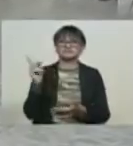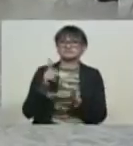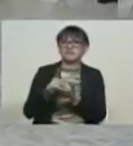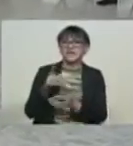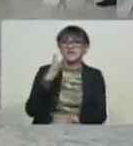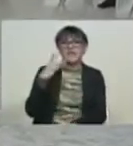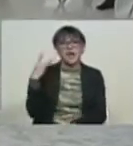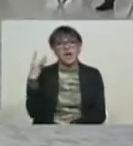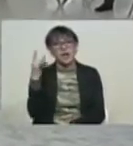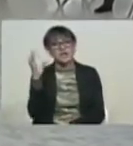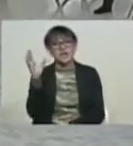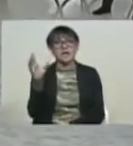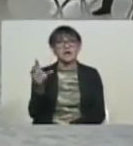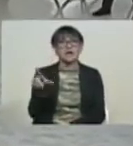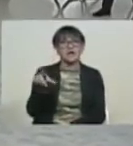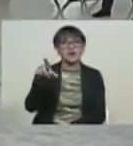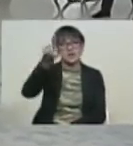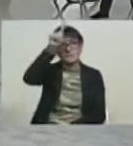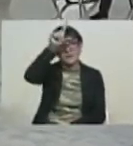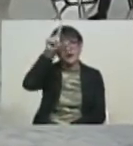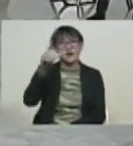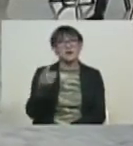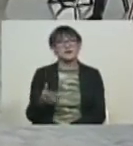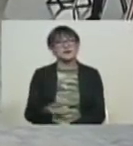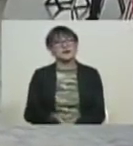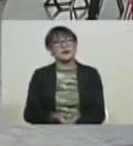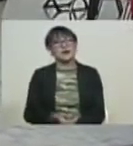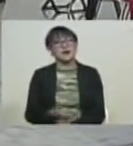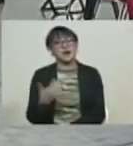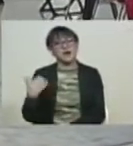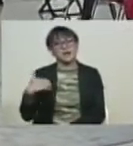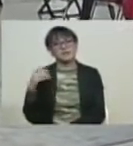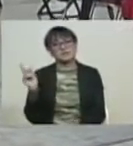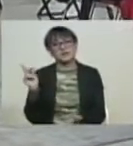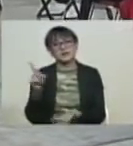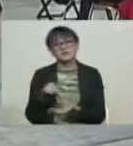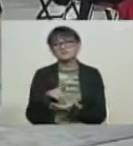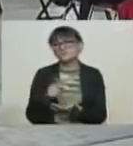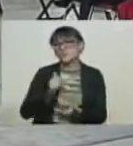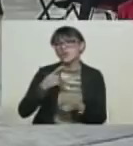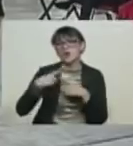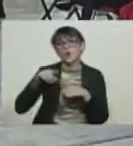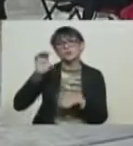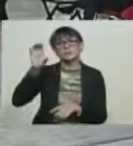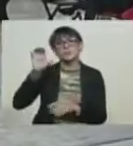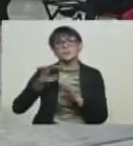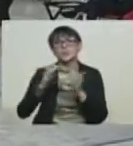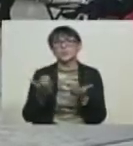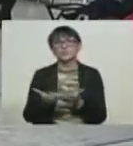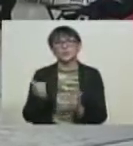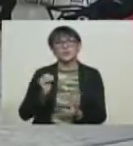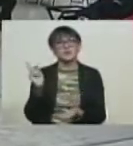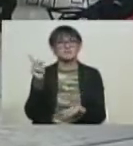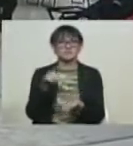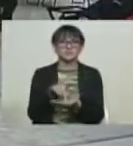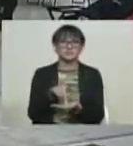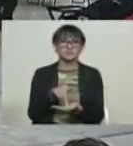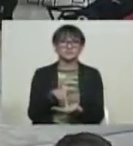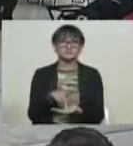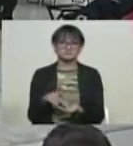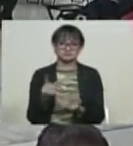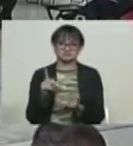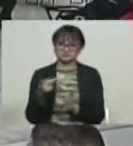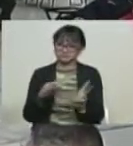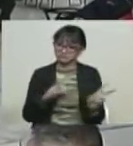de Alemania, pueda venir de Argentina, de donde quiera venir, ¿verdad?